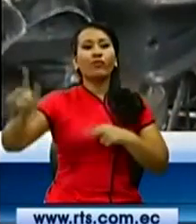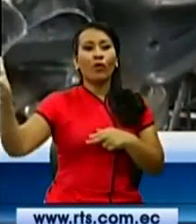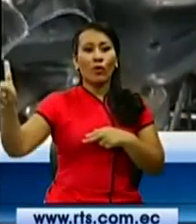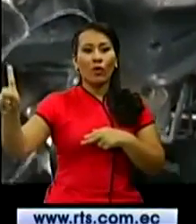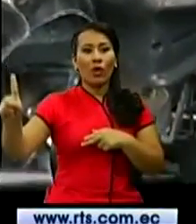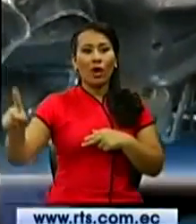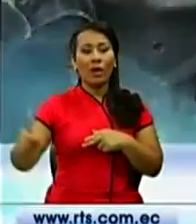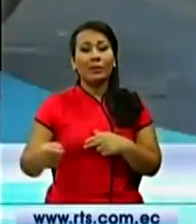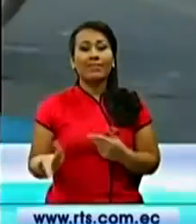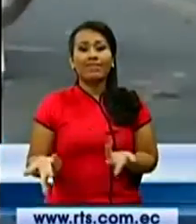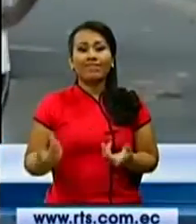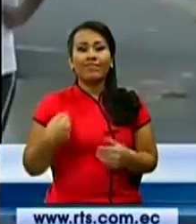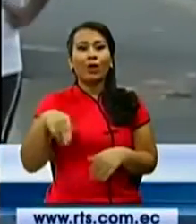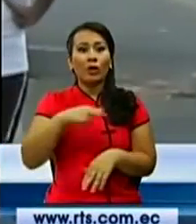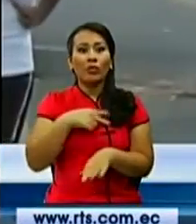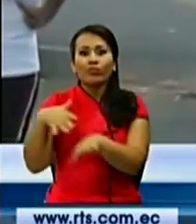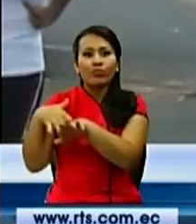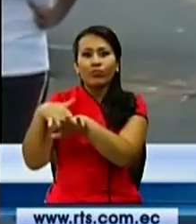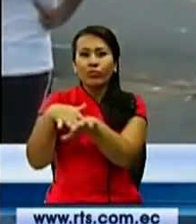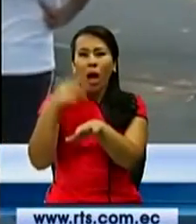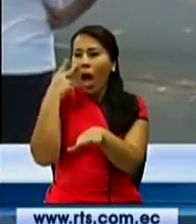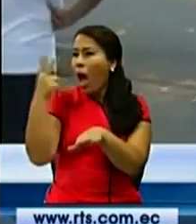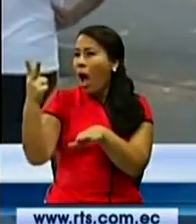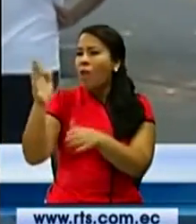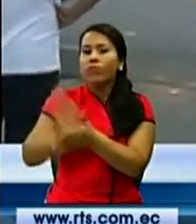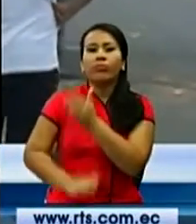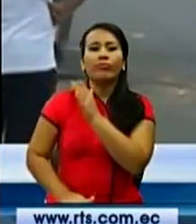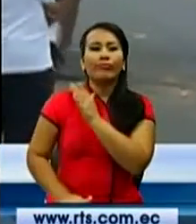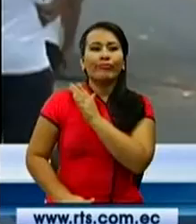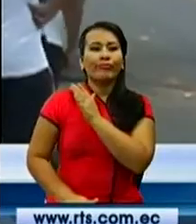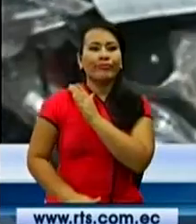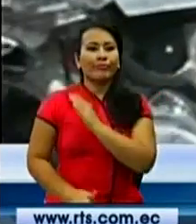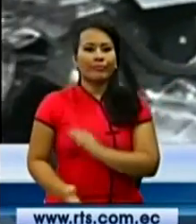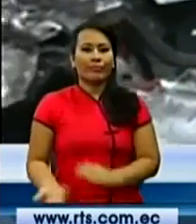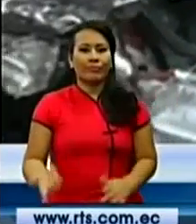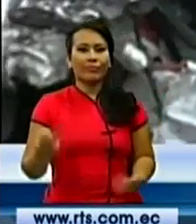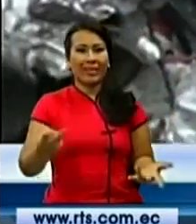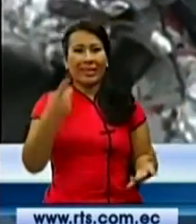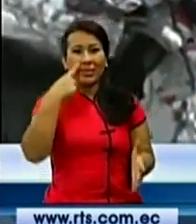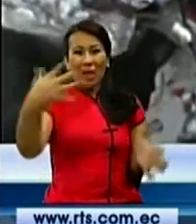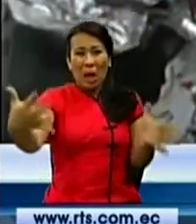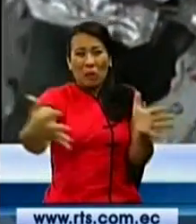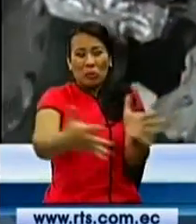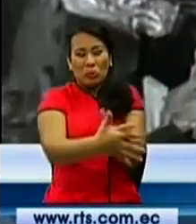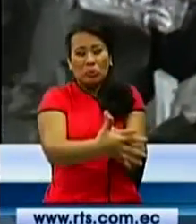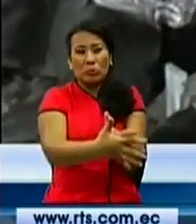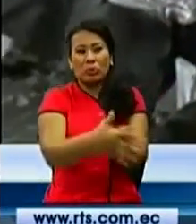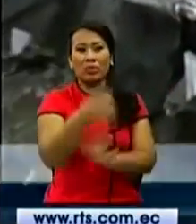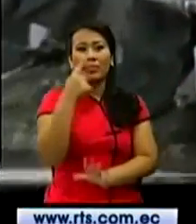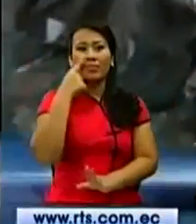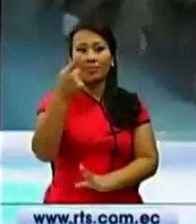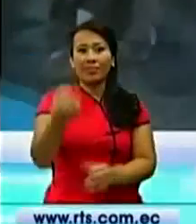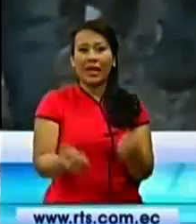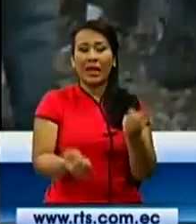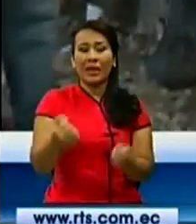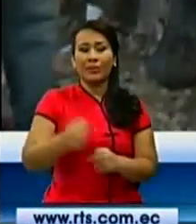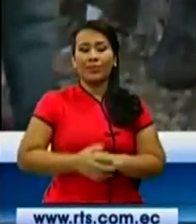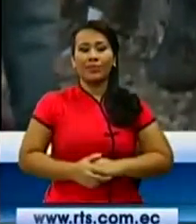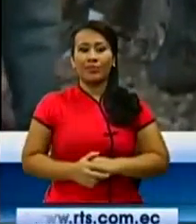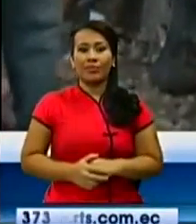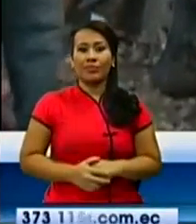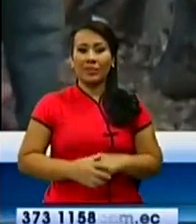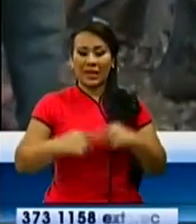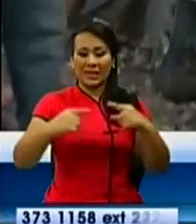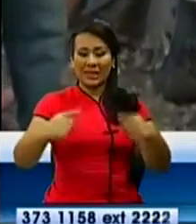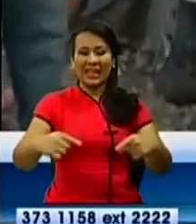arriba, porque el auto estaba parqueado, ahí llegó el camión y se lo llevaba ahí para allá dentro del mundo. No, pues decía que las llantas